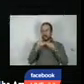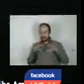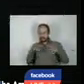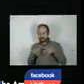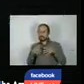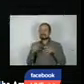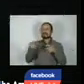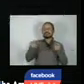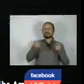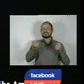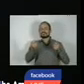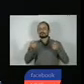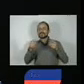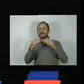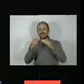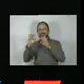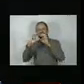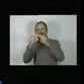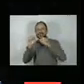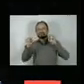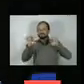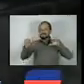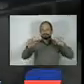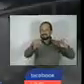capital y la mara salvatrucha.